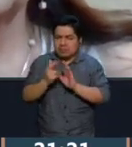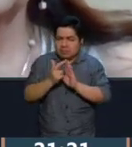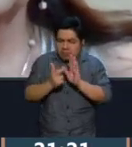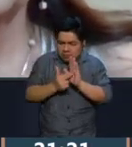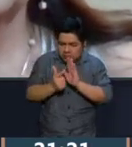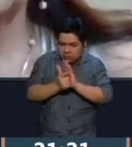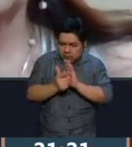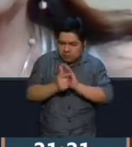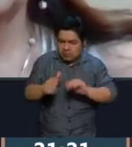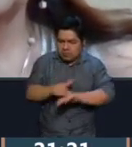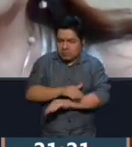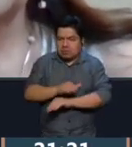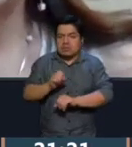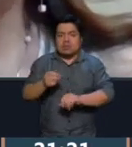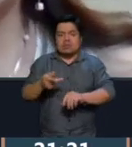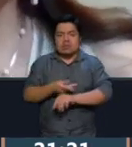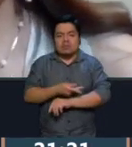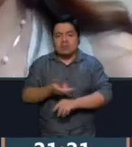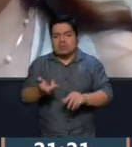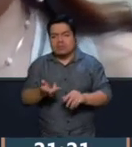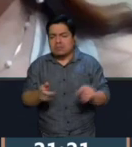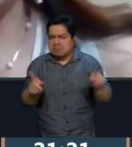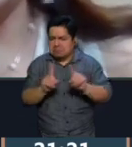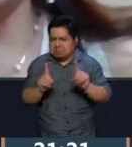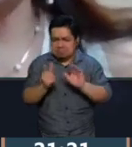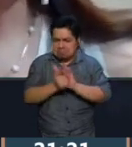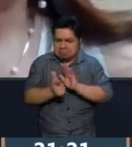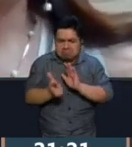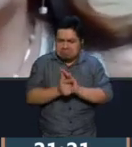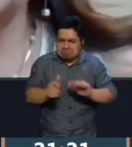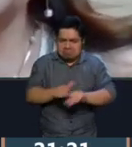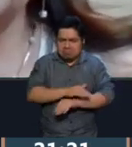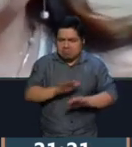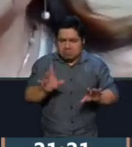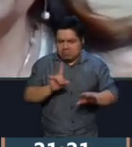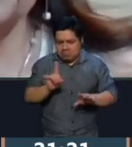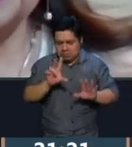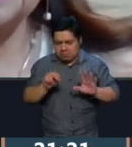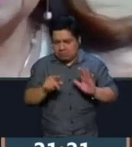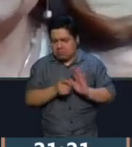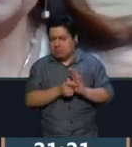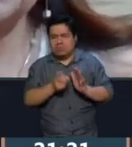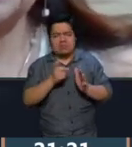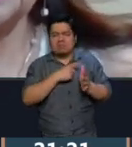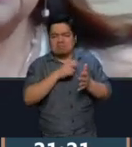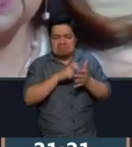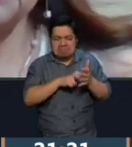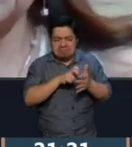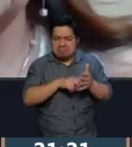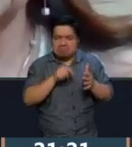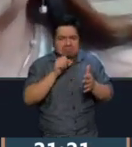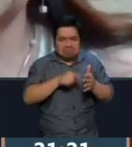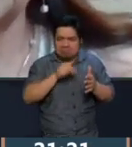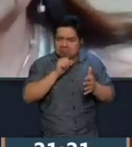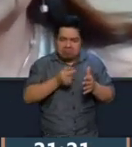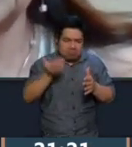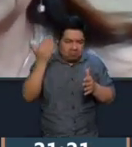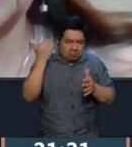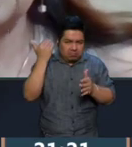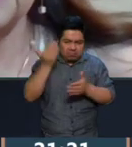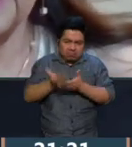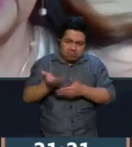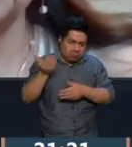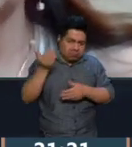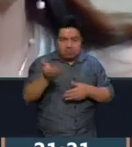o qué fue lo que ocurrió? No hubo ningún cambio. Fue prácticamente el mismo